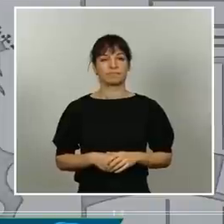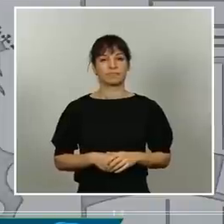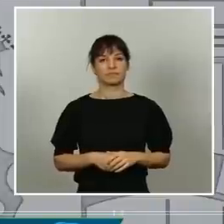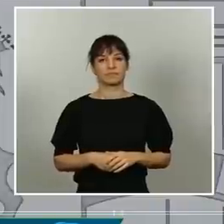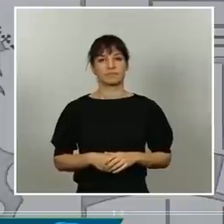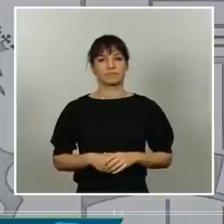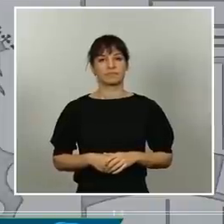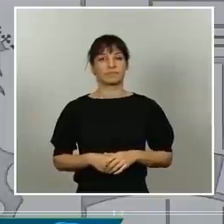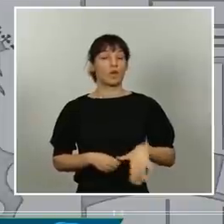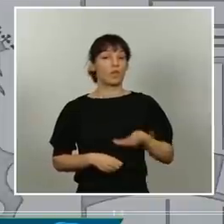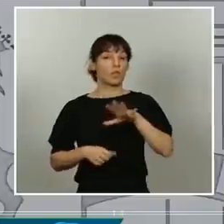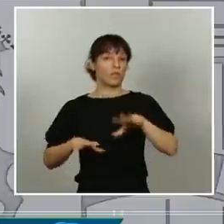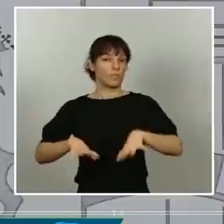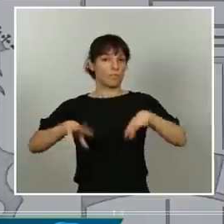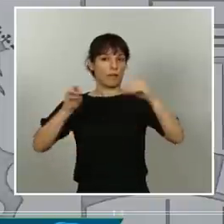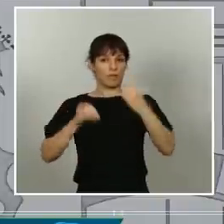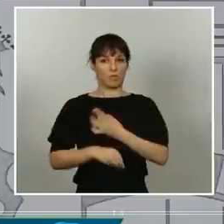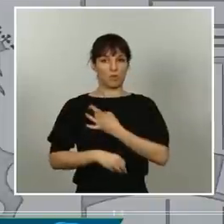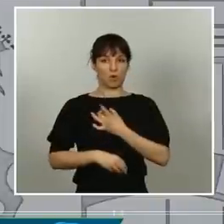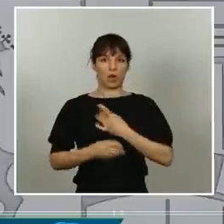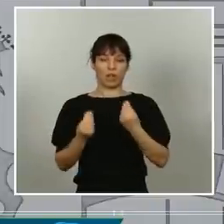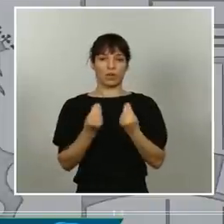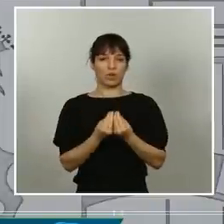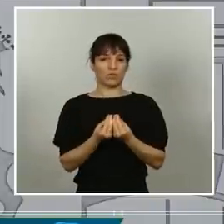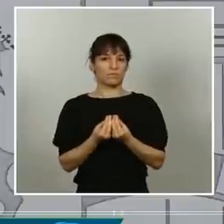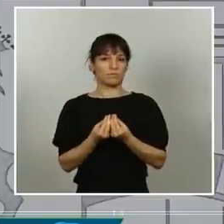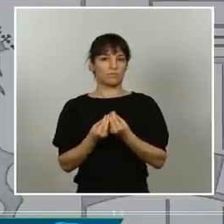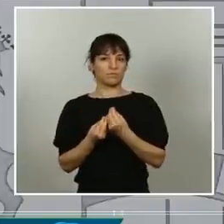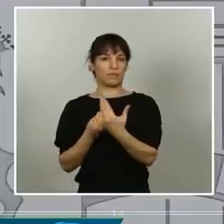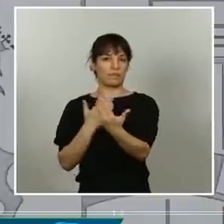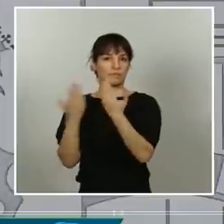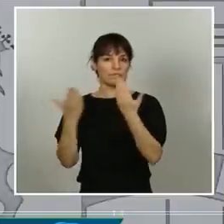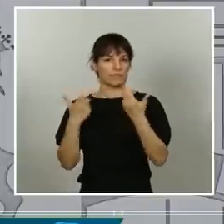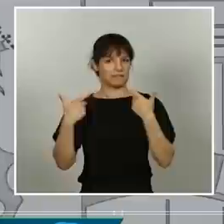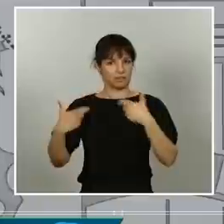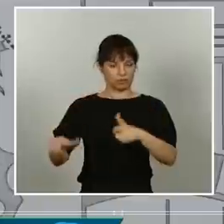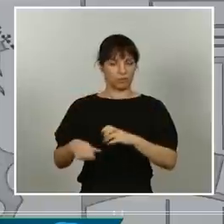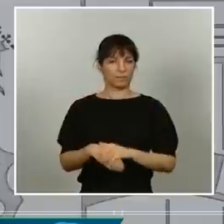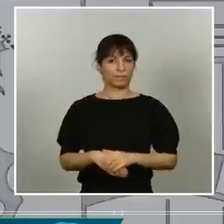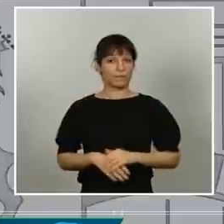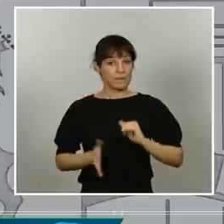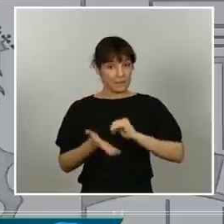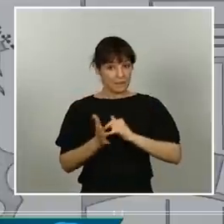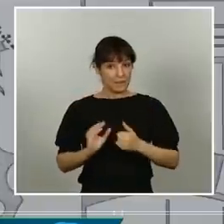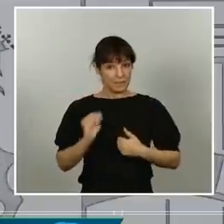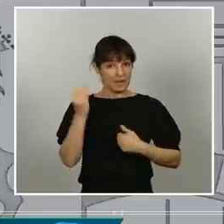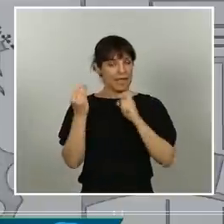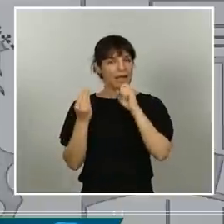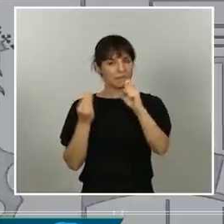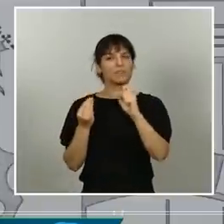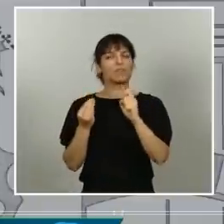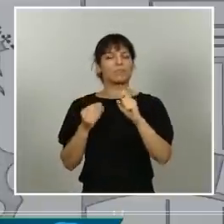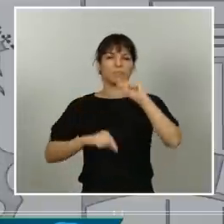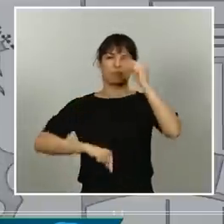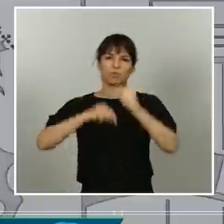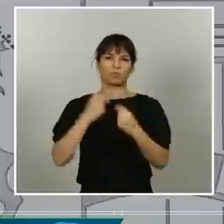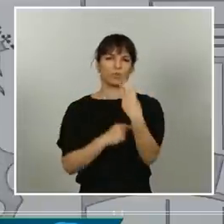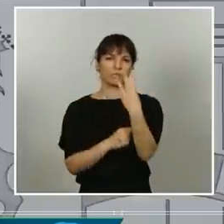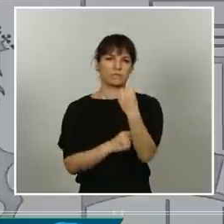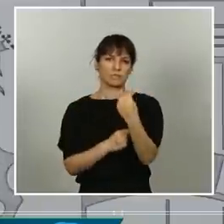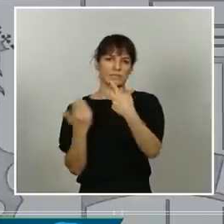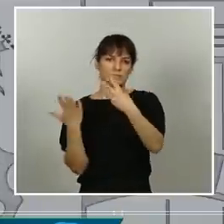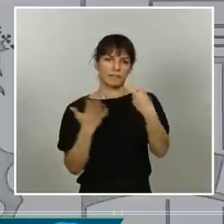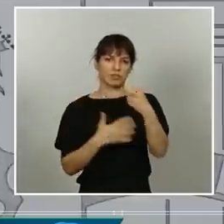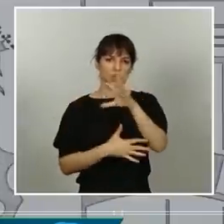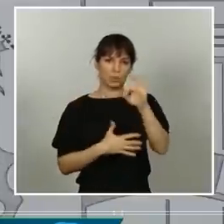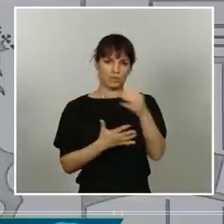por número de habitantes, en lo que se refiere al número de sanitarios contagiados y, en general, a la mayor parte de los parámetros que han sido evaluados,